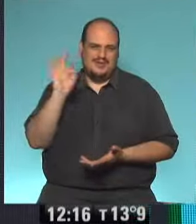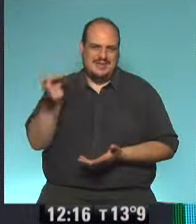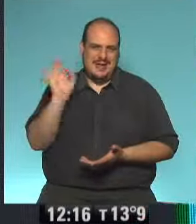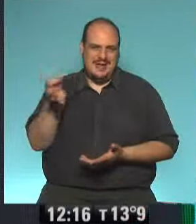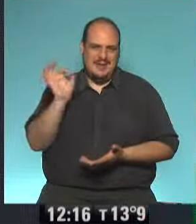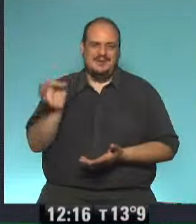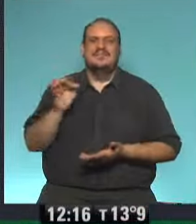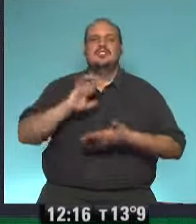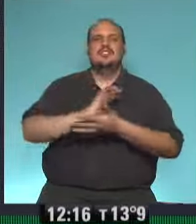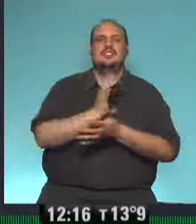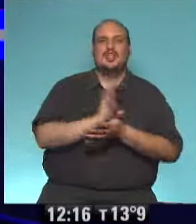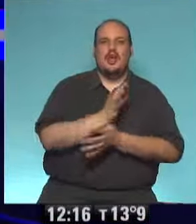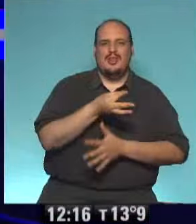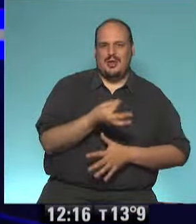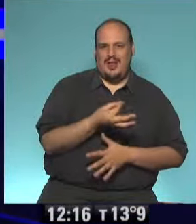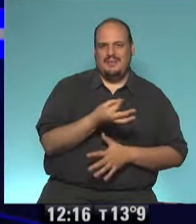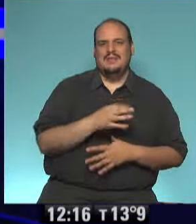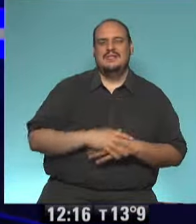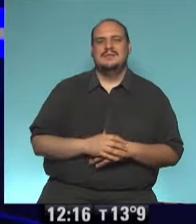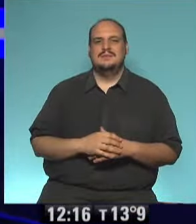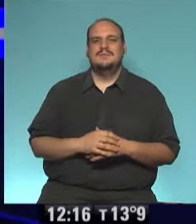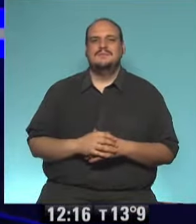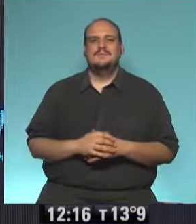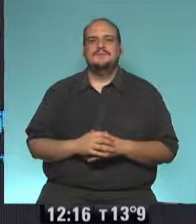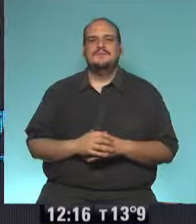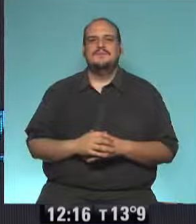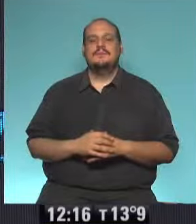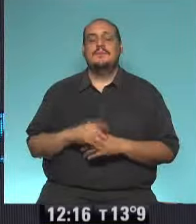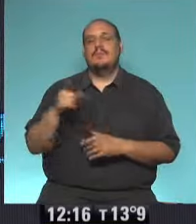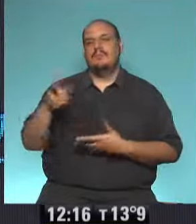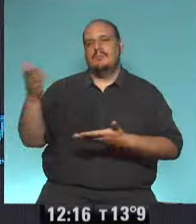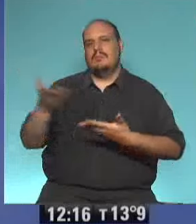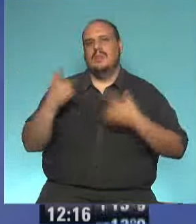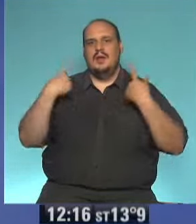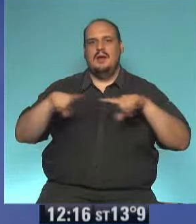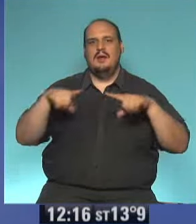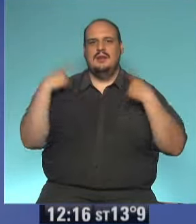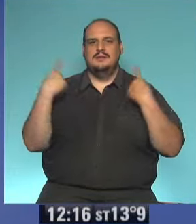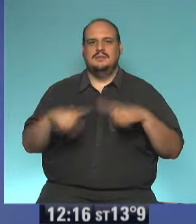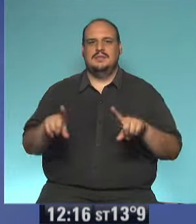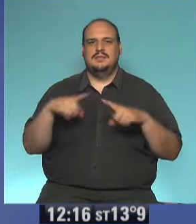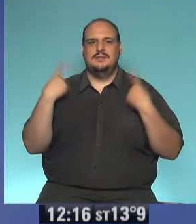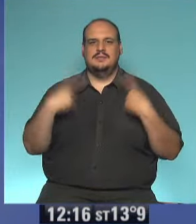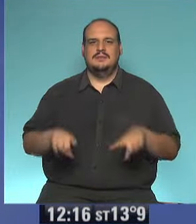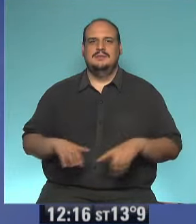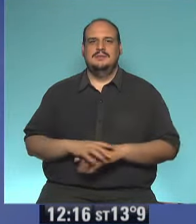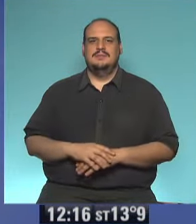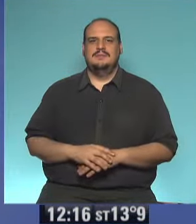maestra es el chocolate con almendras. Chocolate con almendras. Y vamos a recibirla con esta canción. ¡Arriba la música!